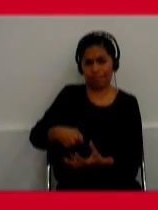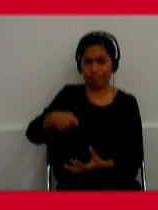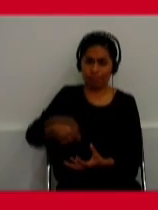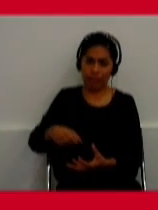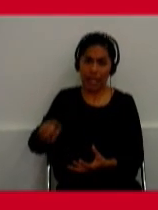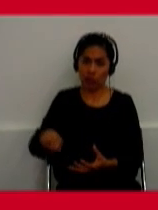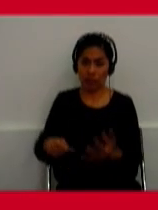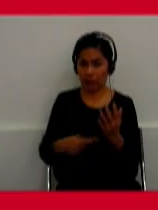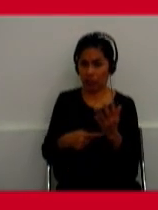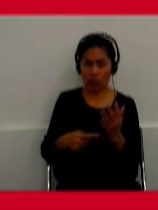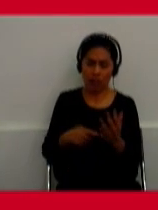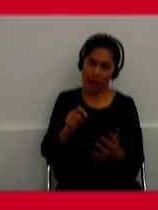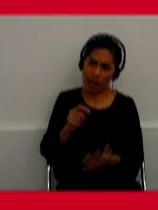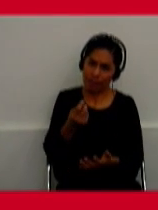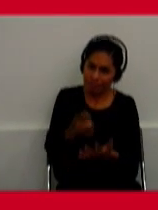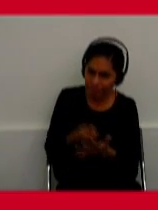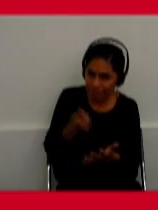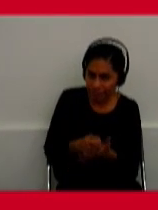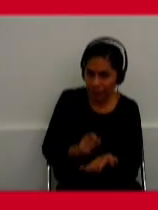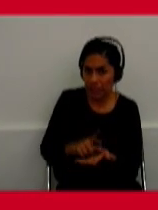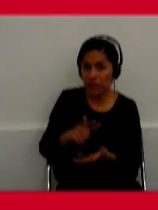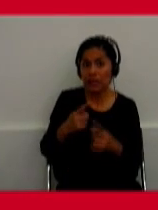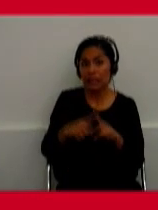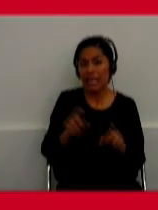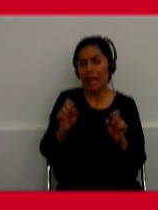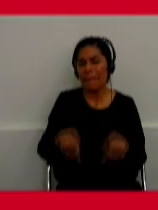más cara, pero más confiable.